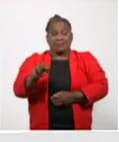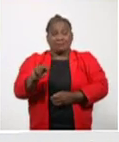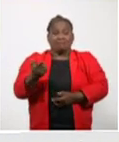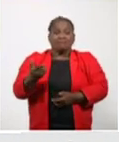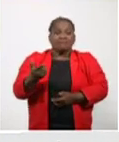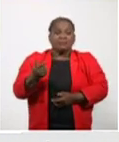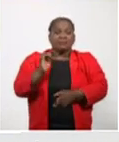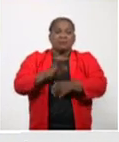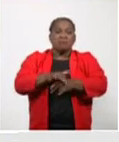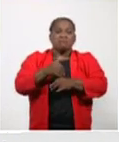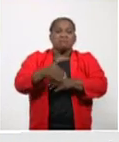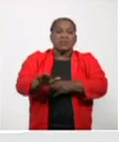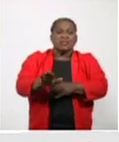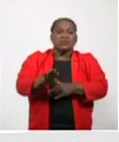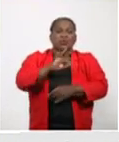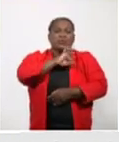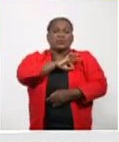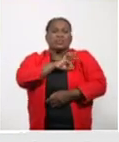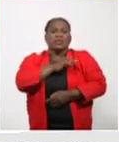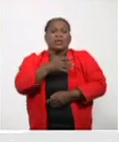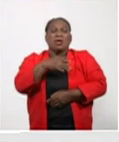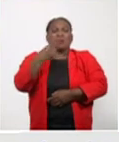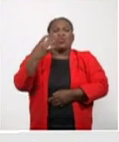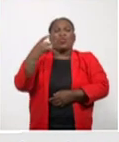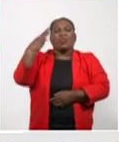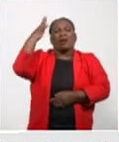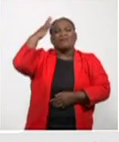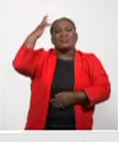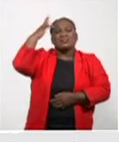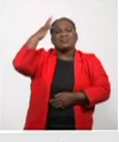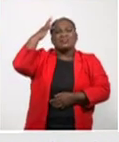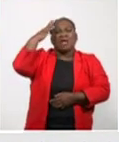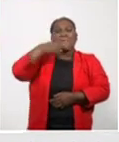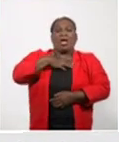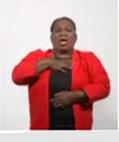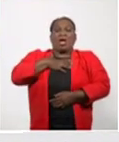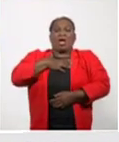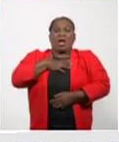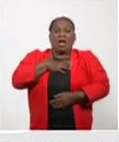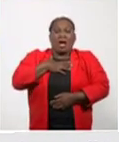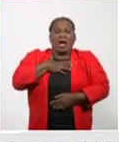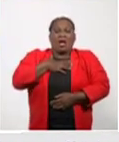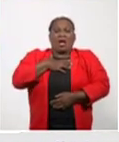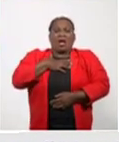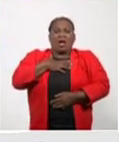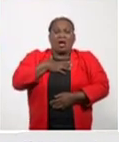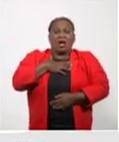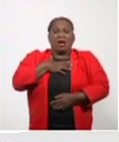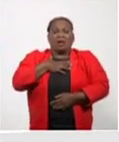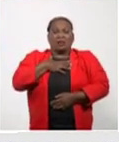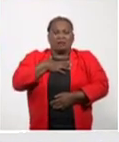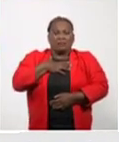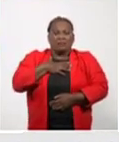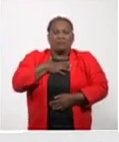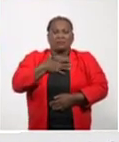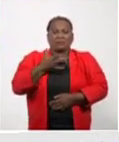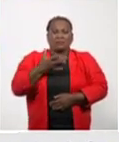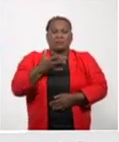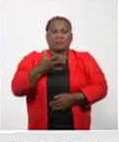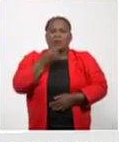inició fueron cefalea, falta de aire, que no toleraba estando de